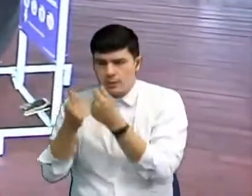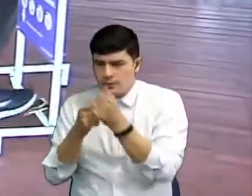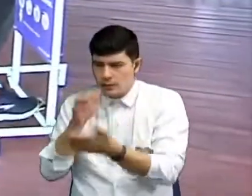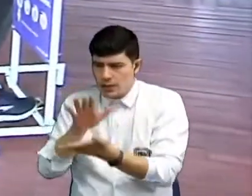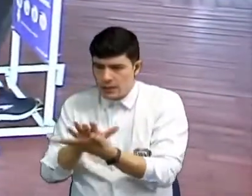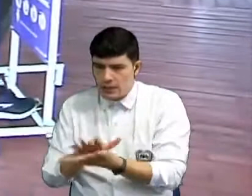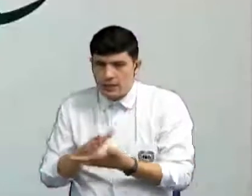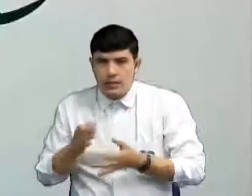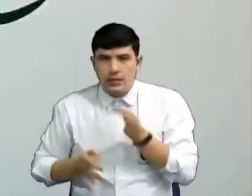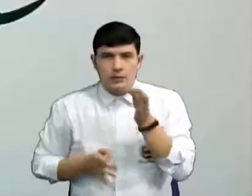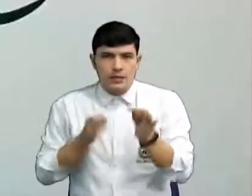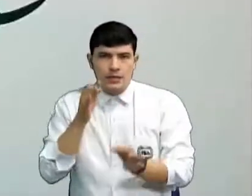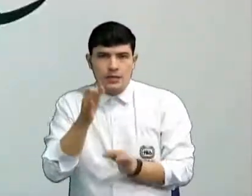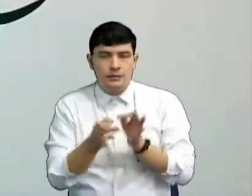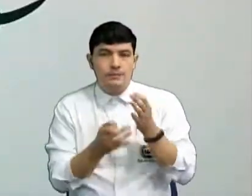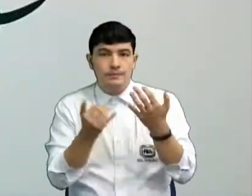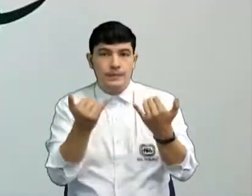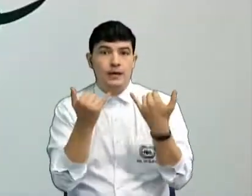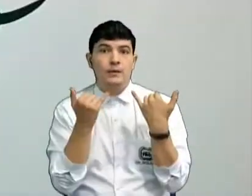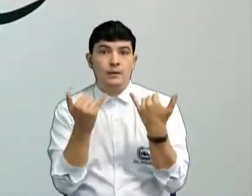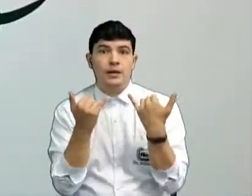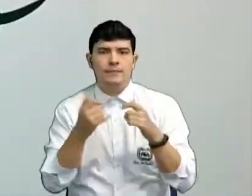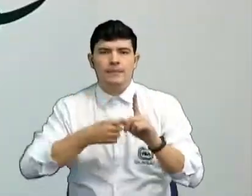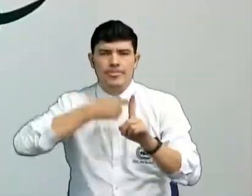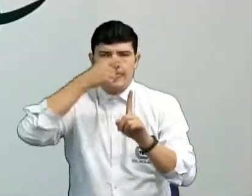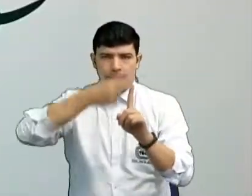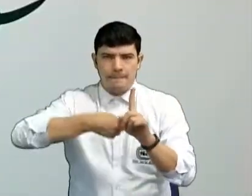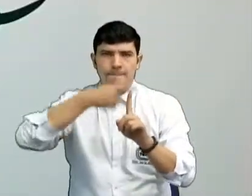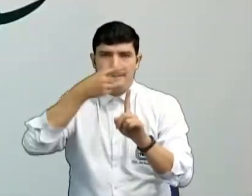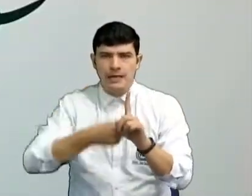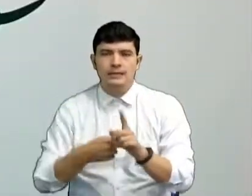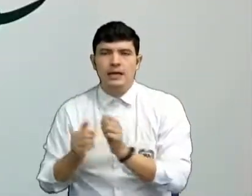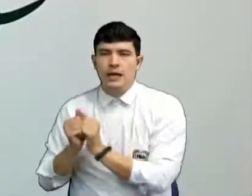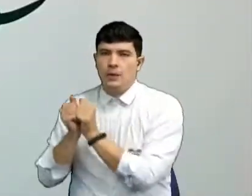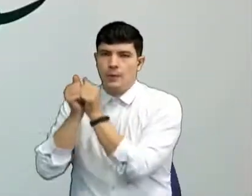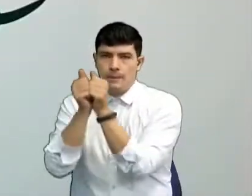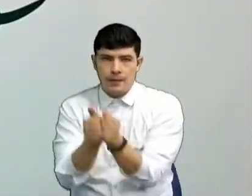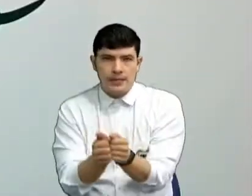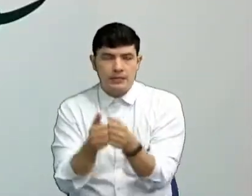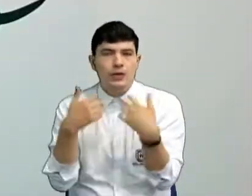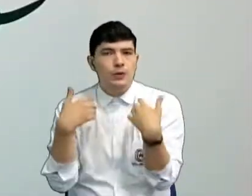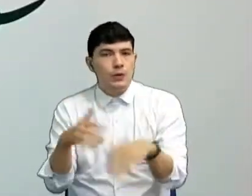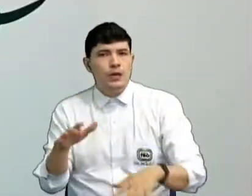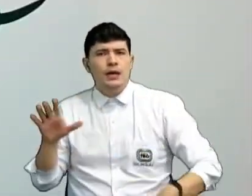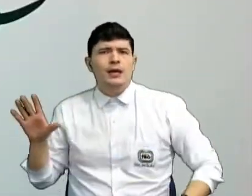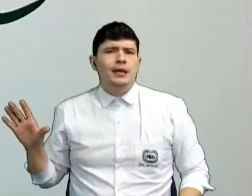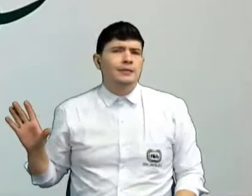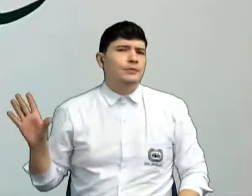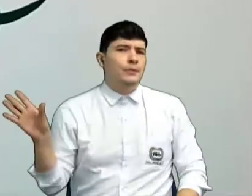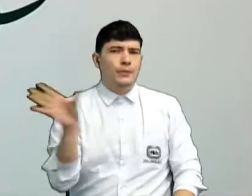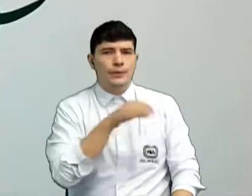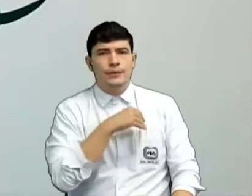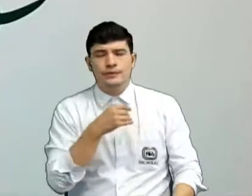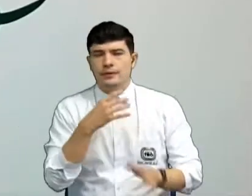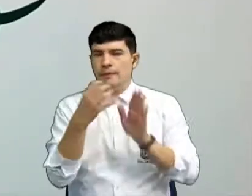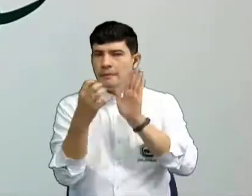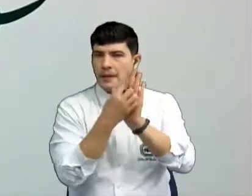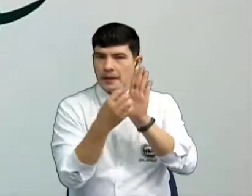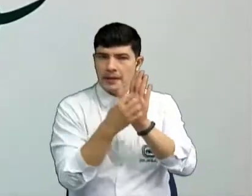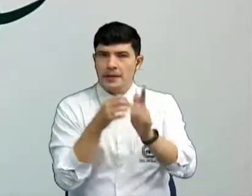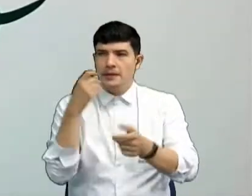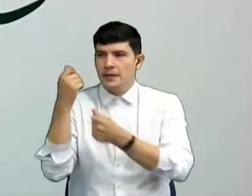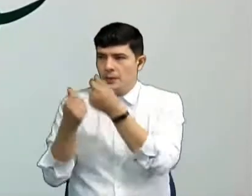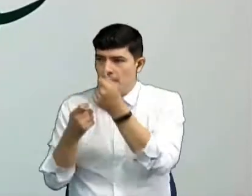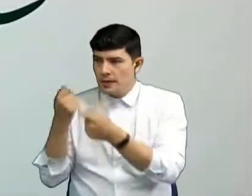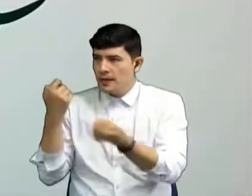segura. Durante este mes hemos estado acompañando a todas nuestras marcas